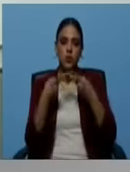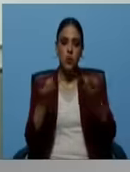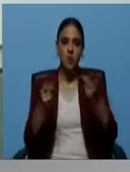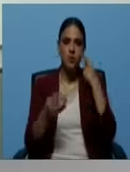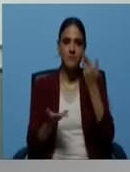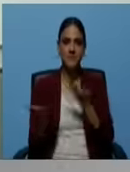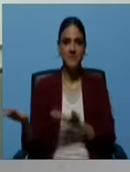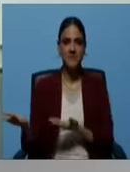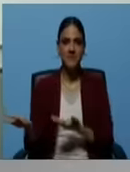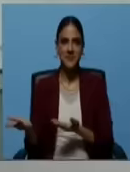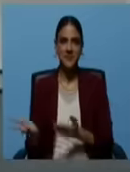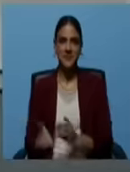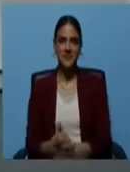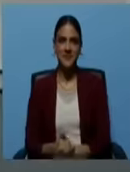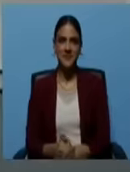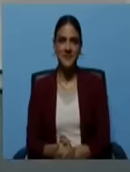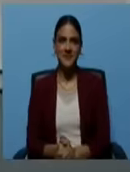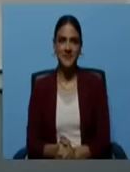país. Adelante.